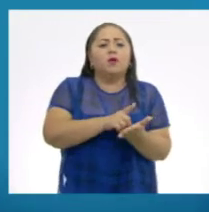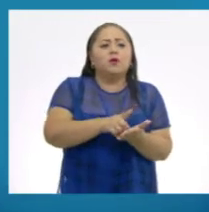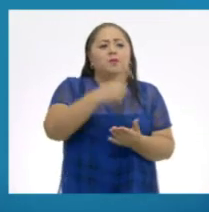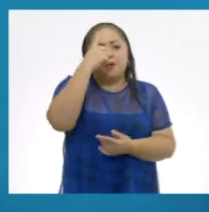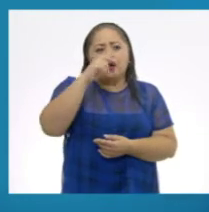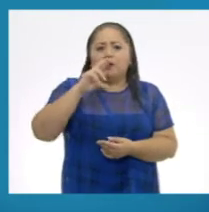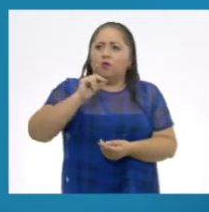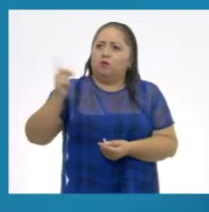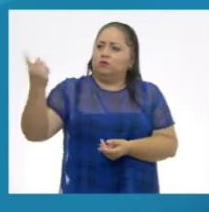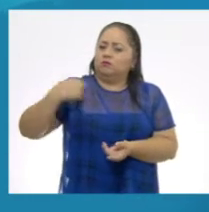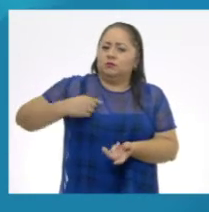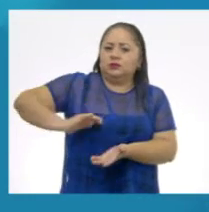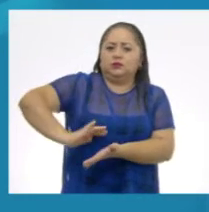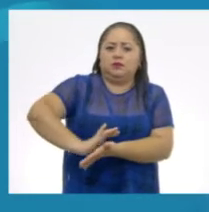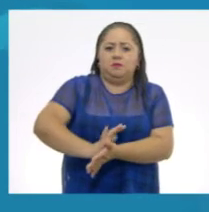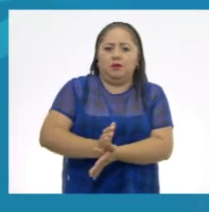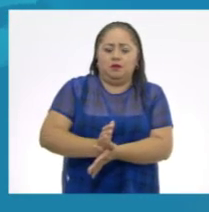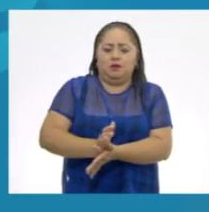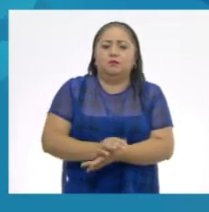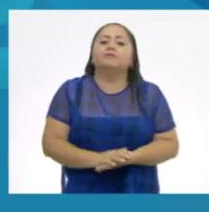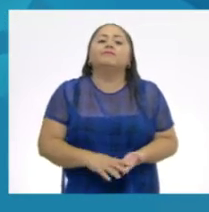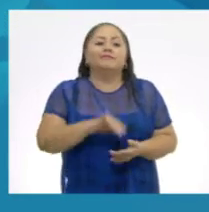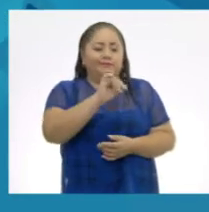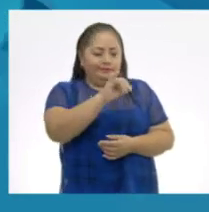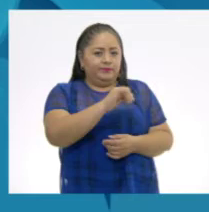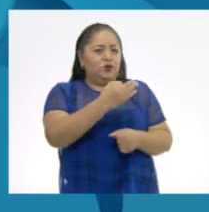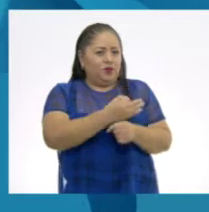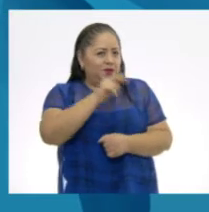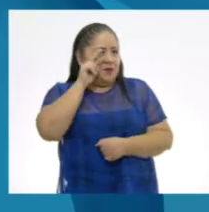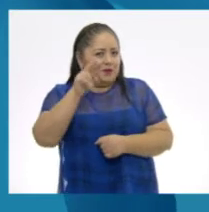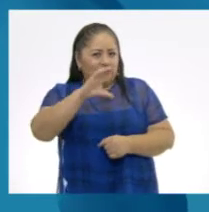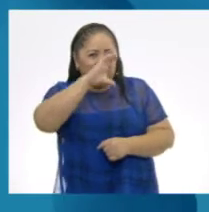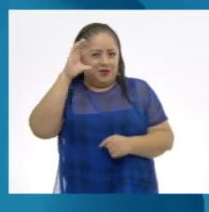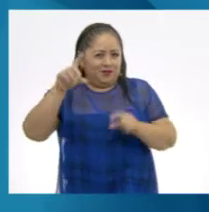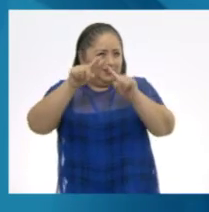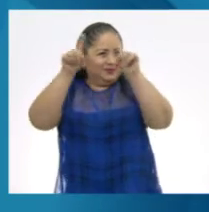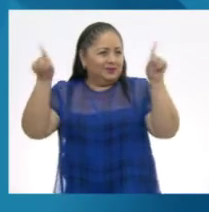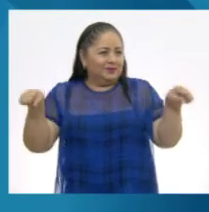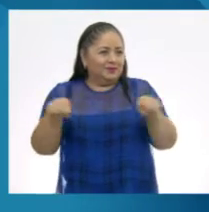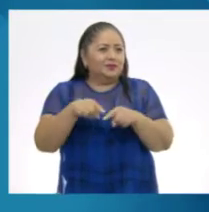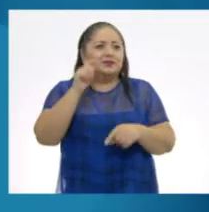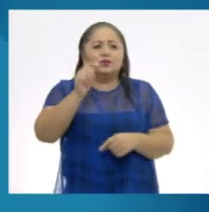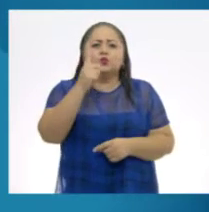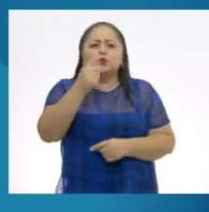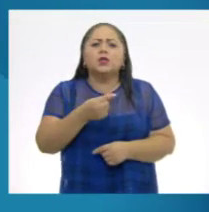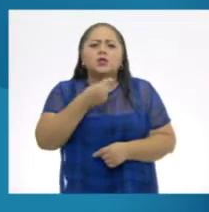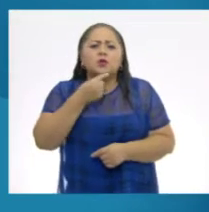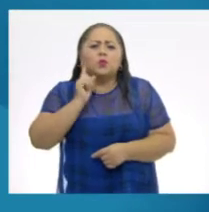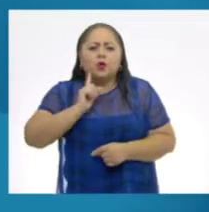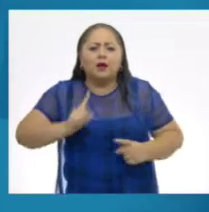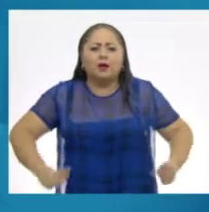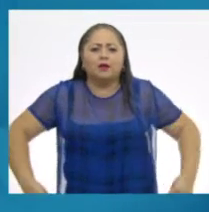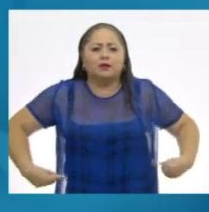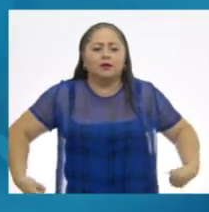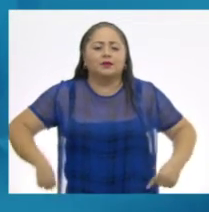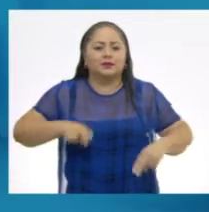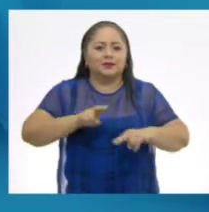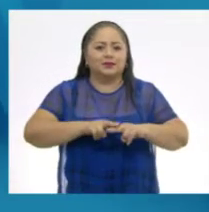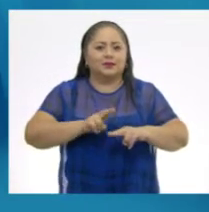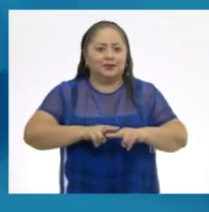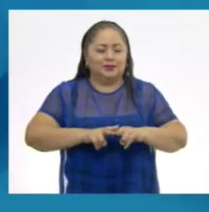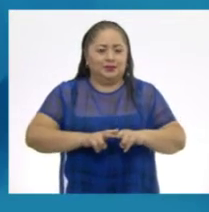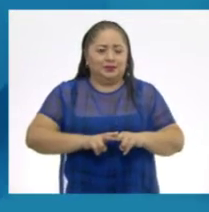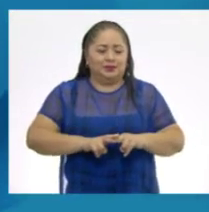a no ser discriminados. Sí, lo que podemos observar en la imagen es una niña que se traslada en silla de